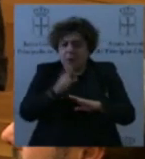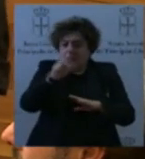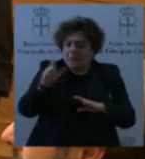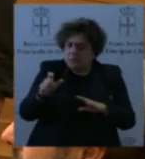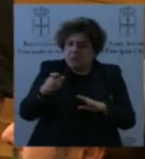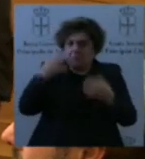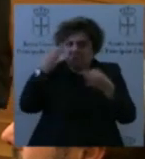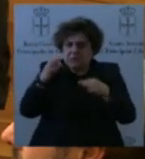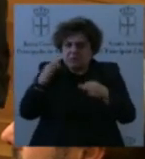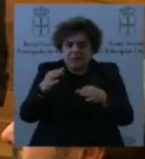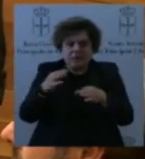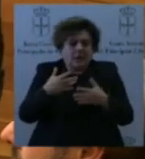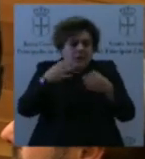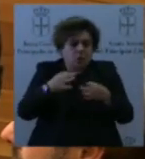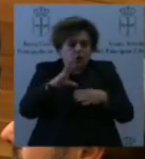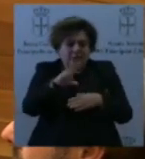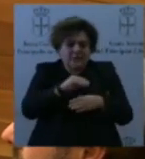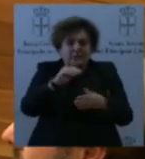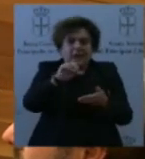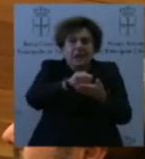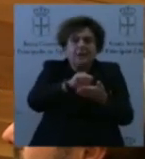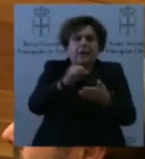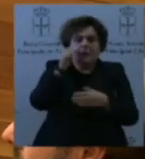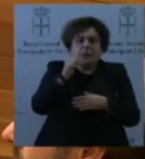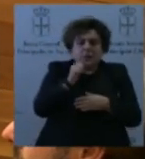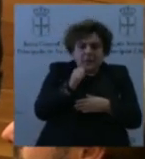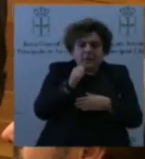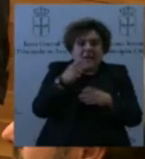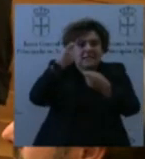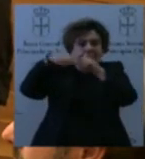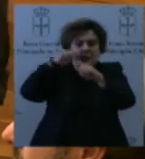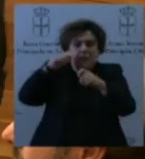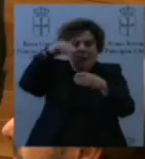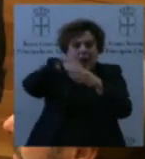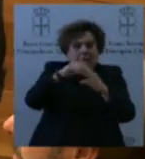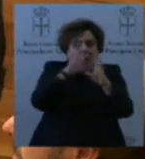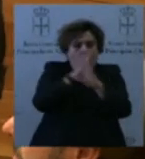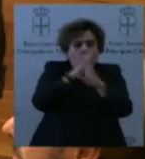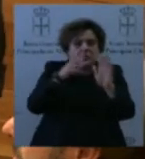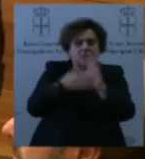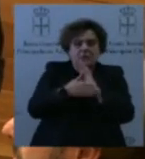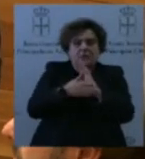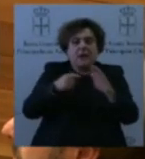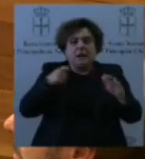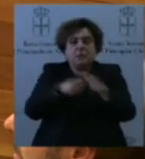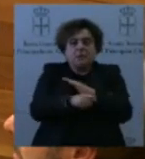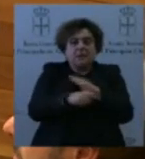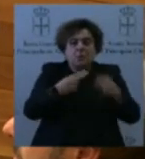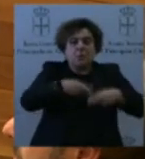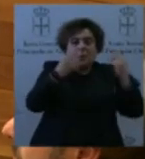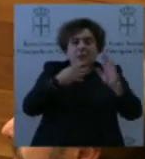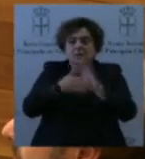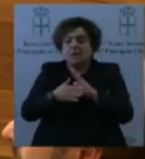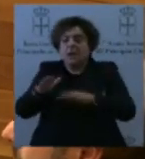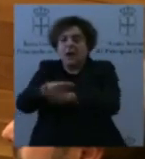el protocolo de forma velada es que las inversiones públicas van a sustentar el negocio inmobiliario privado? ¿Va a asumir usted la